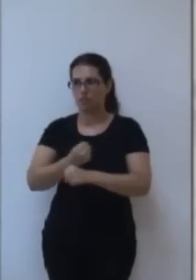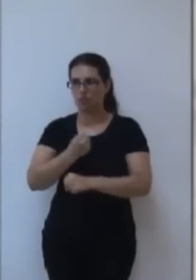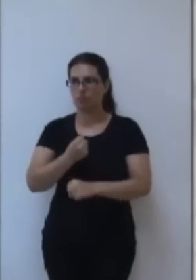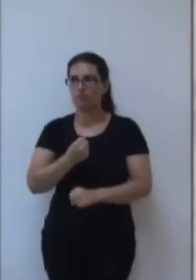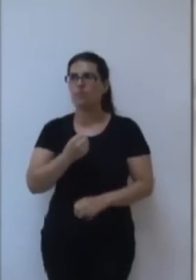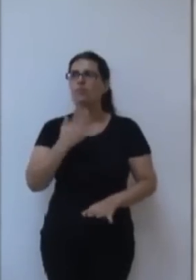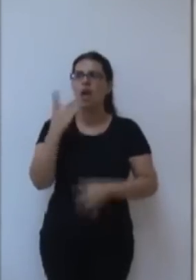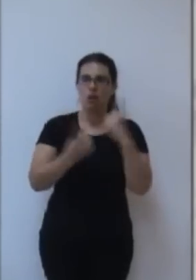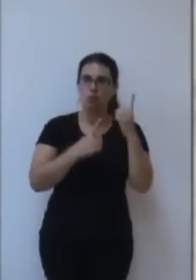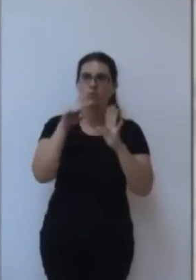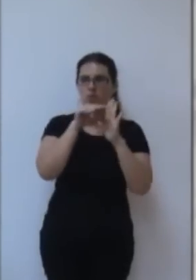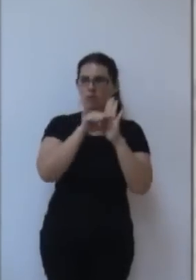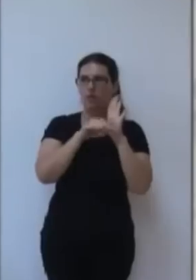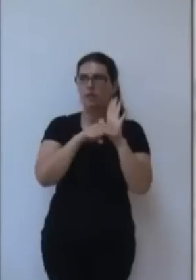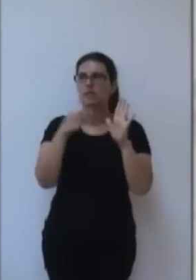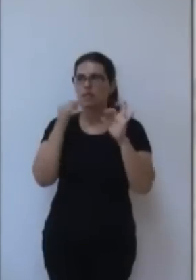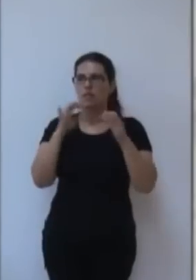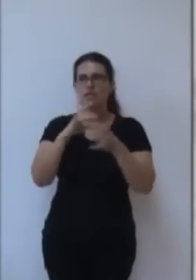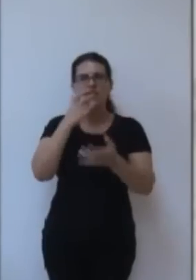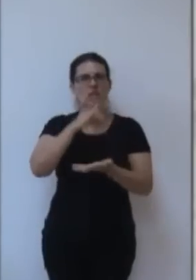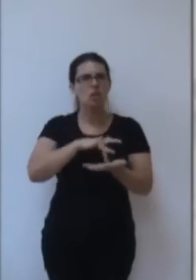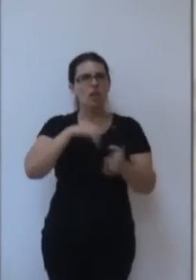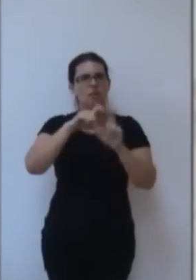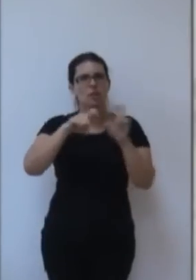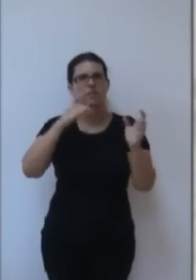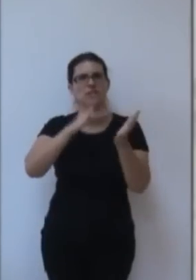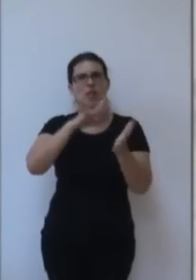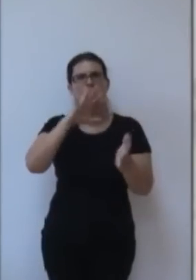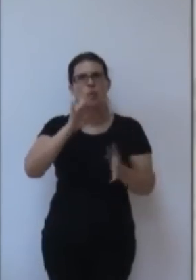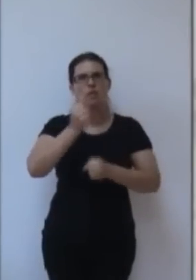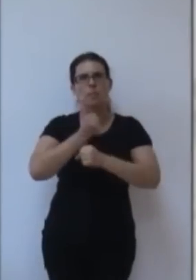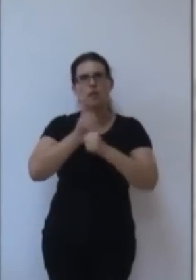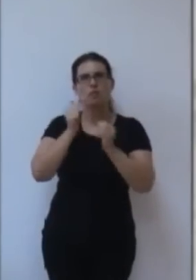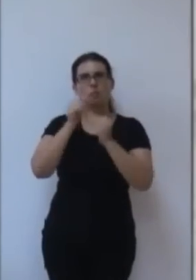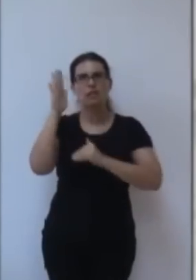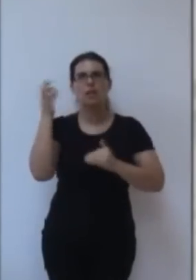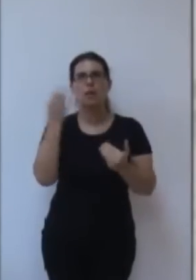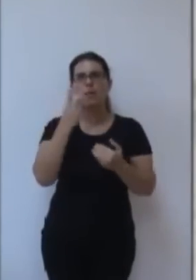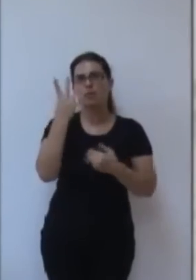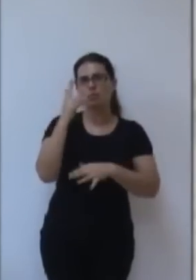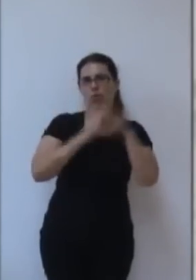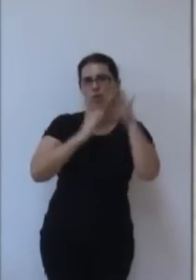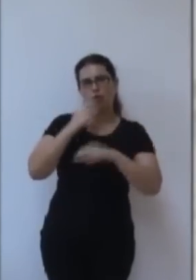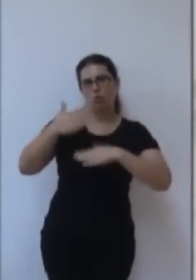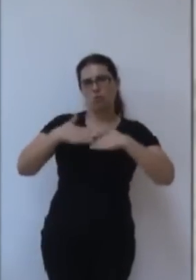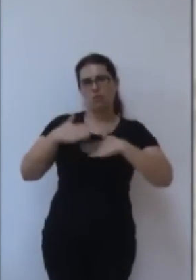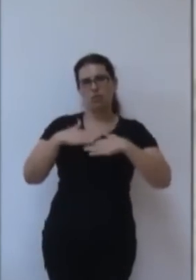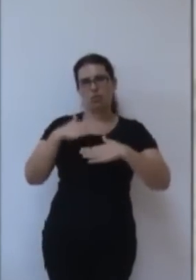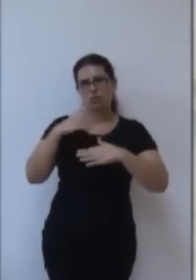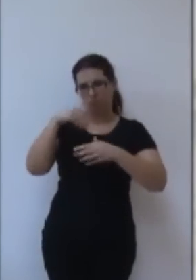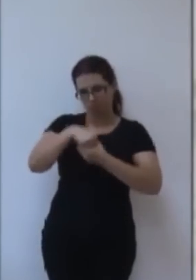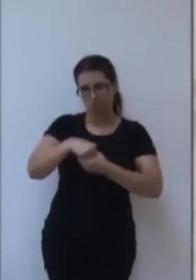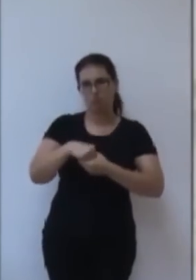Existen medidas que dicen que empresas con más de 50 empleados, creo que tienen que tener al menos un 2% de